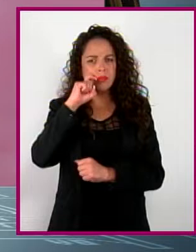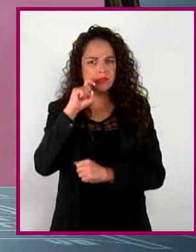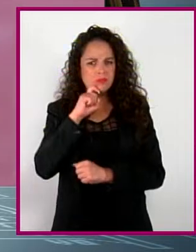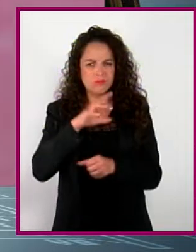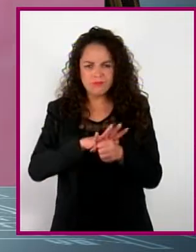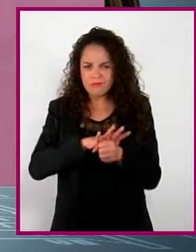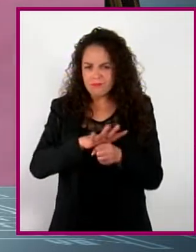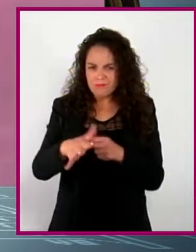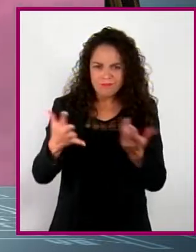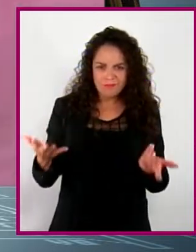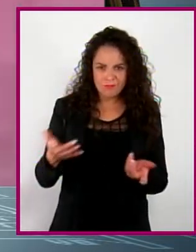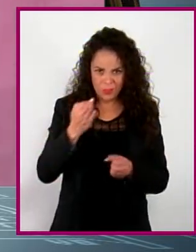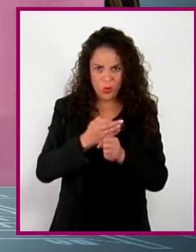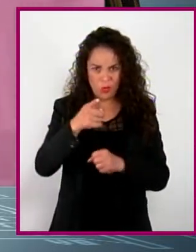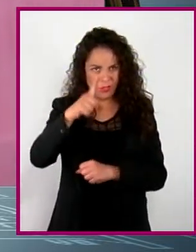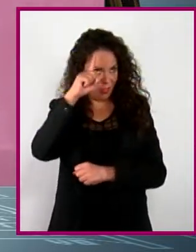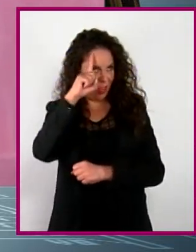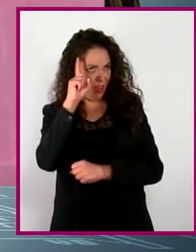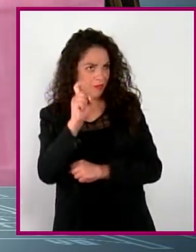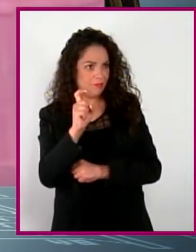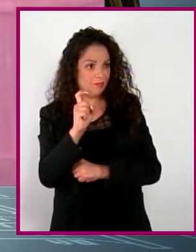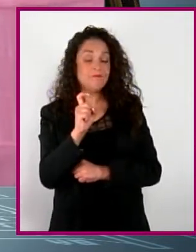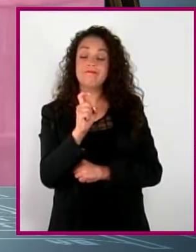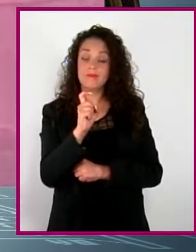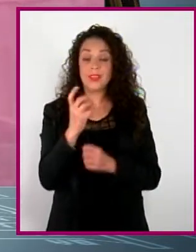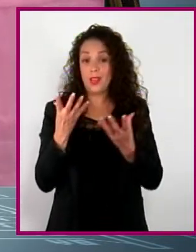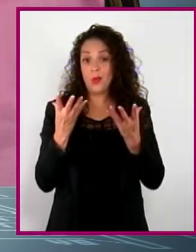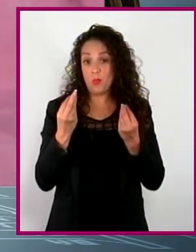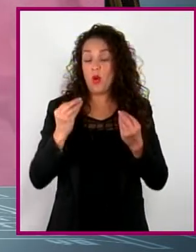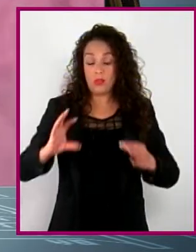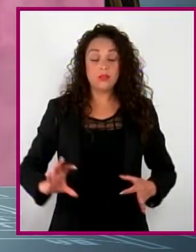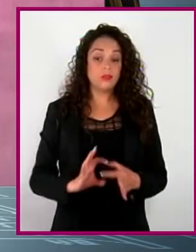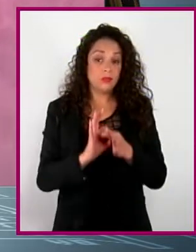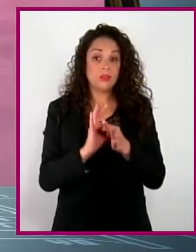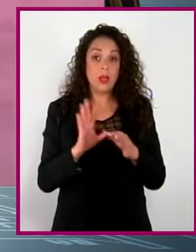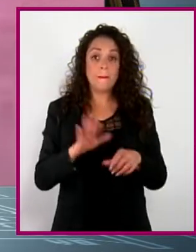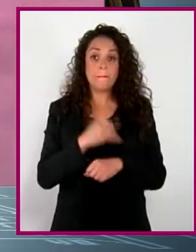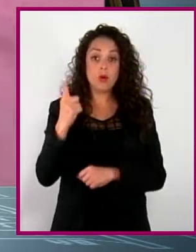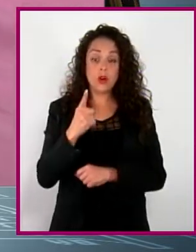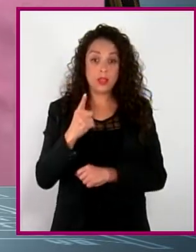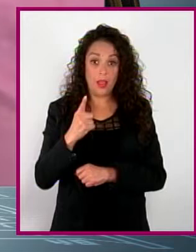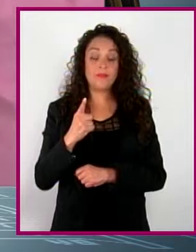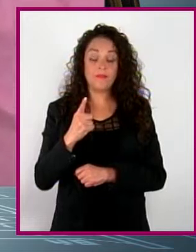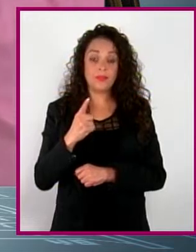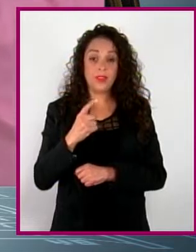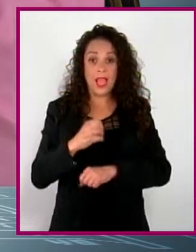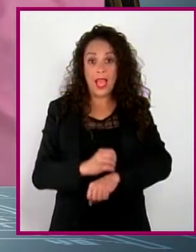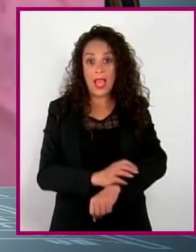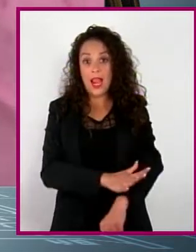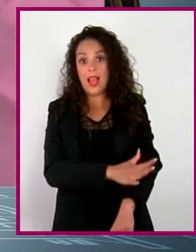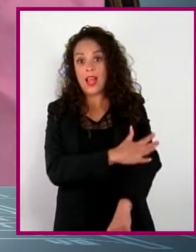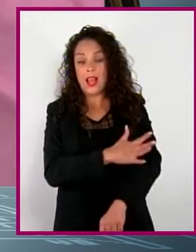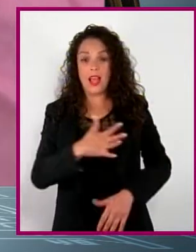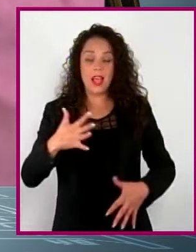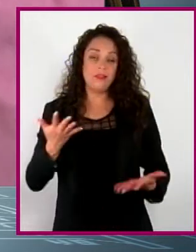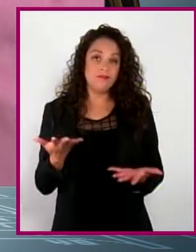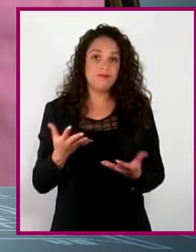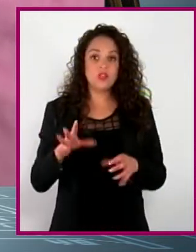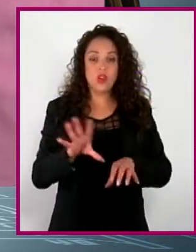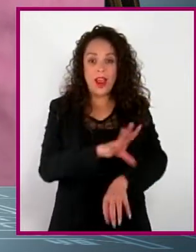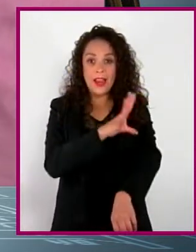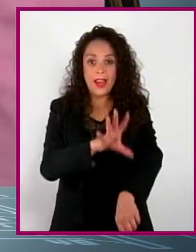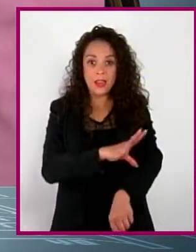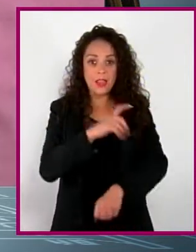estarán preguntando nuestros espectadores. Pues mucha. La sexualidad es la energía y la capacidad que nos permite establecer vínculos